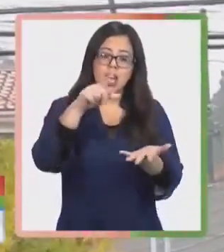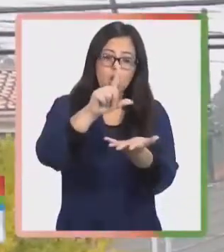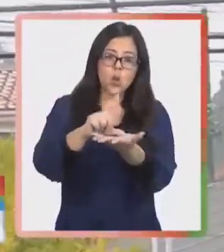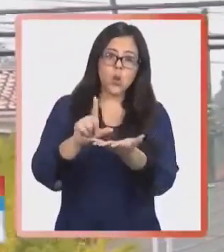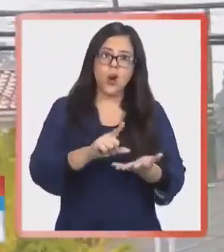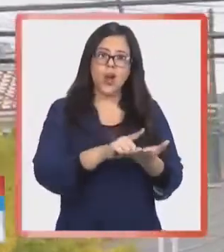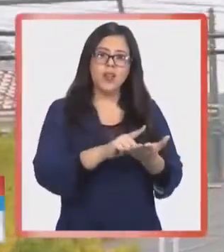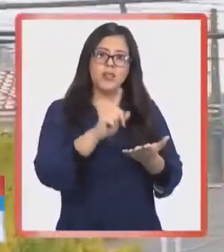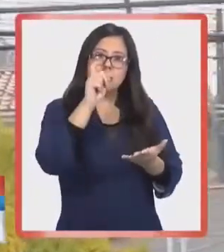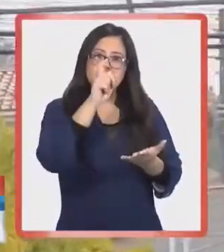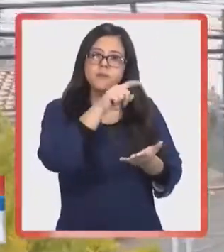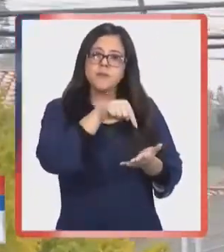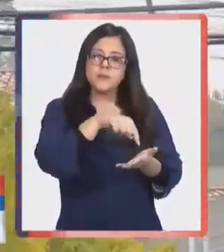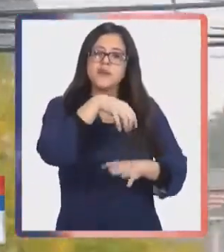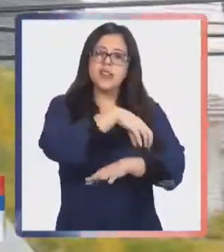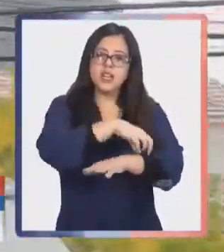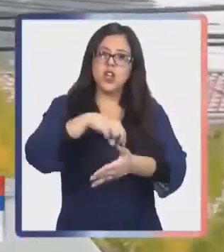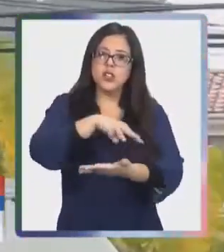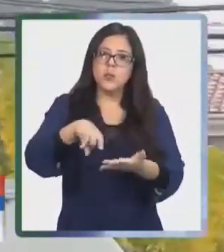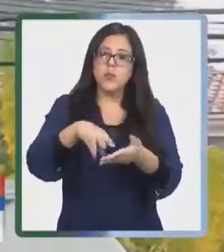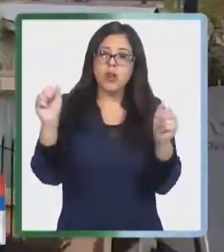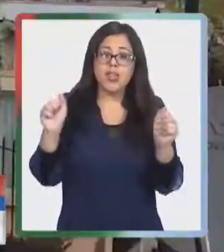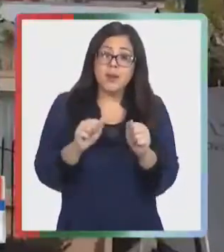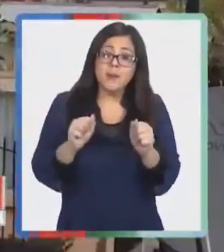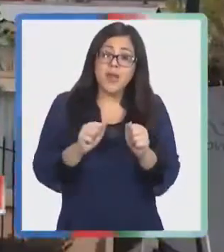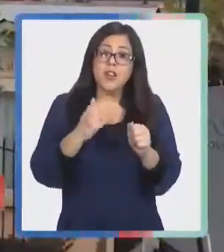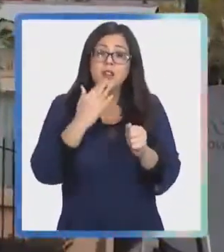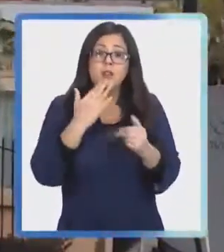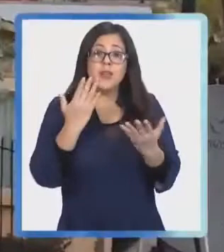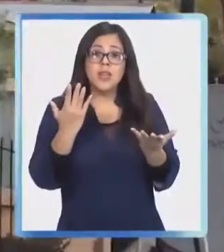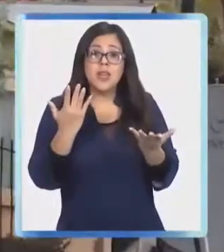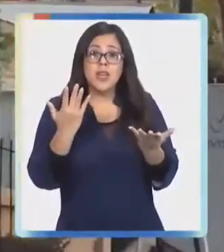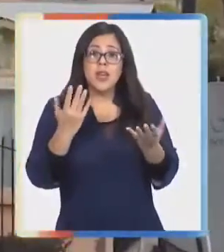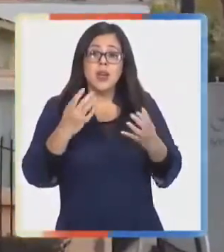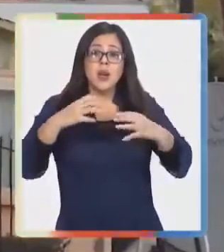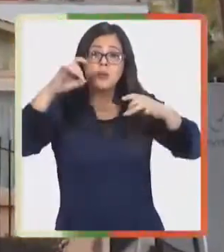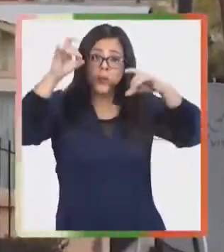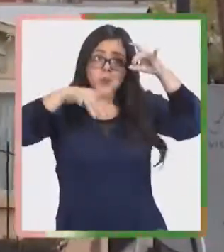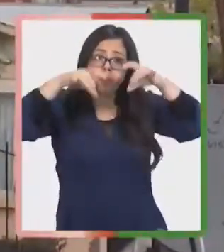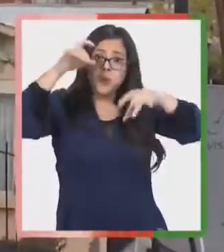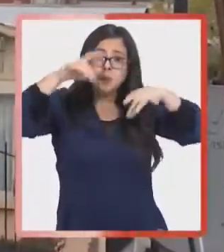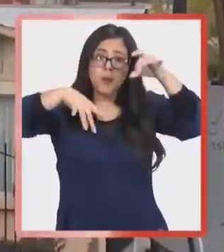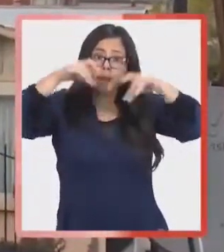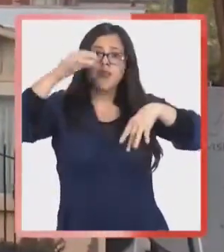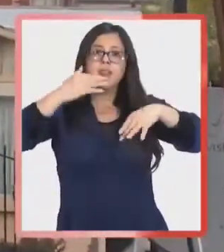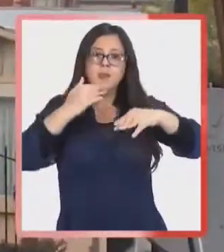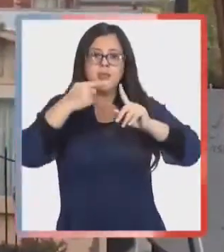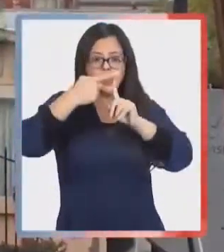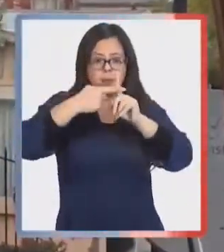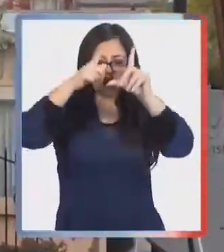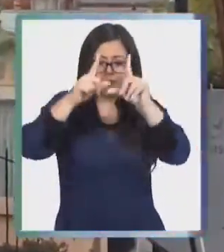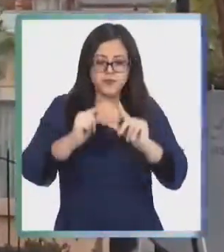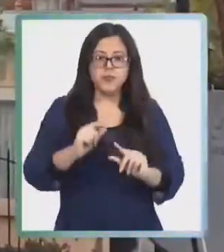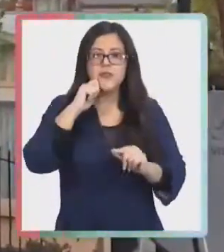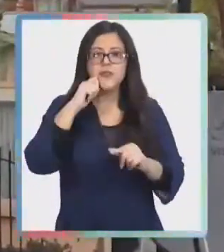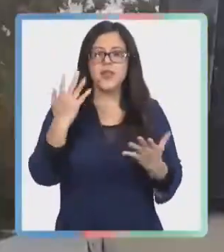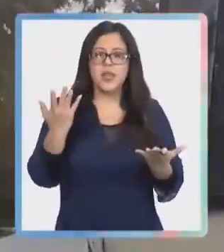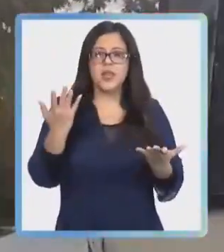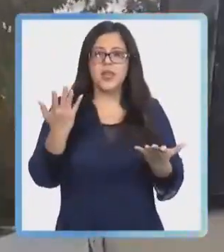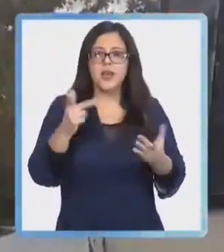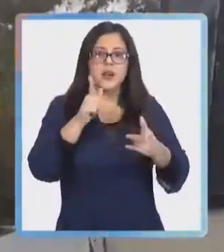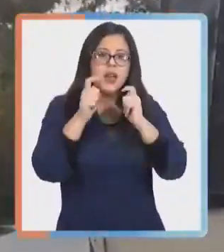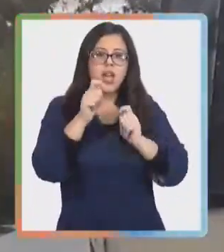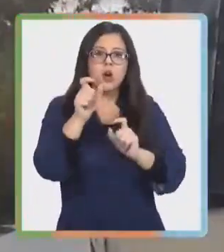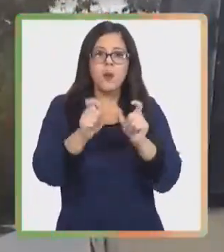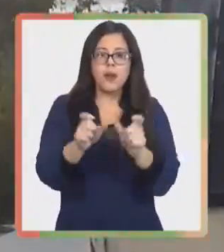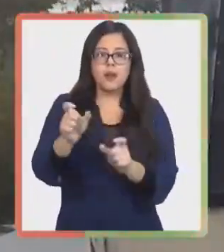477 los puntos críticos en la región de Maule, donde el invierno y la llegada de precipitaciones y bajas temperaturas han